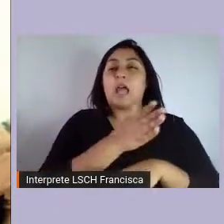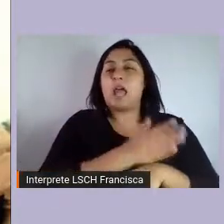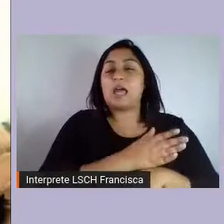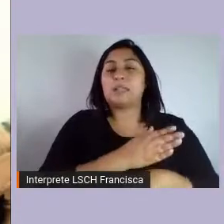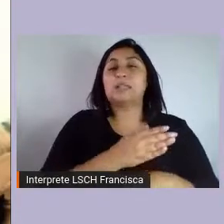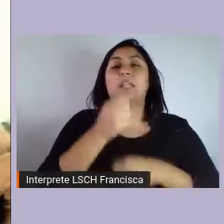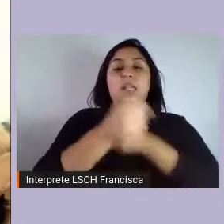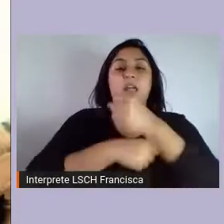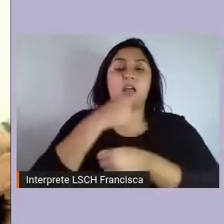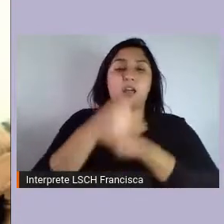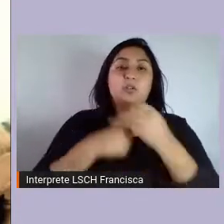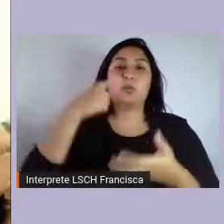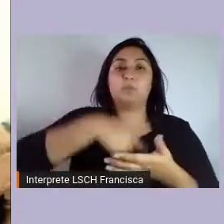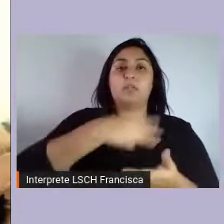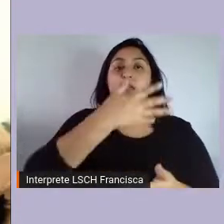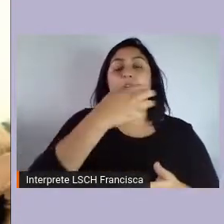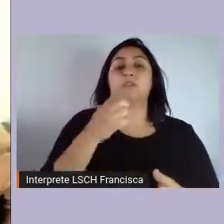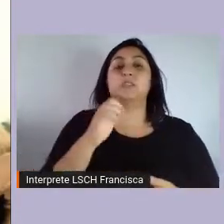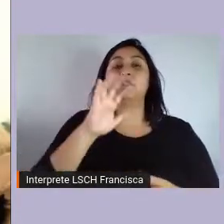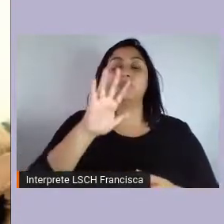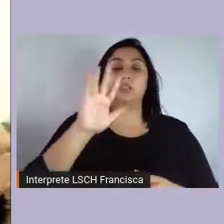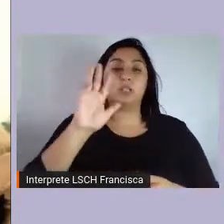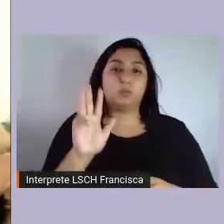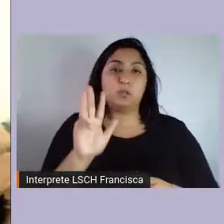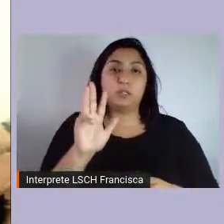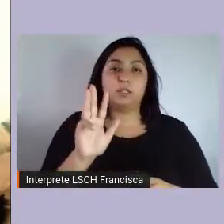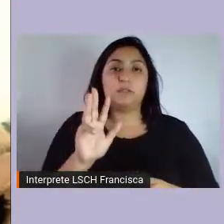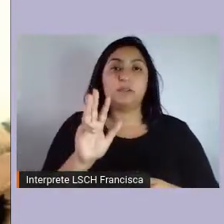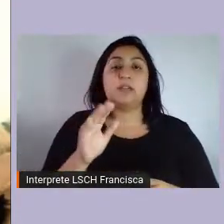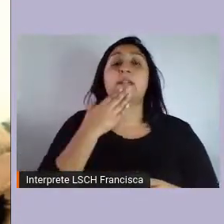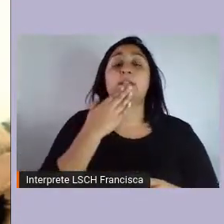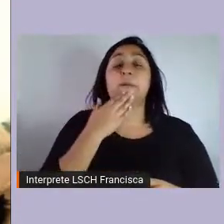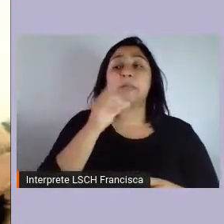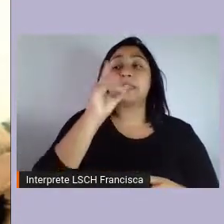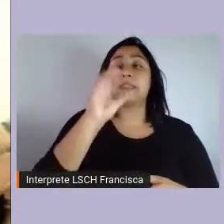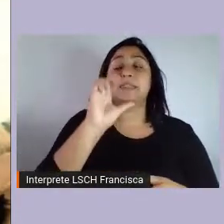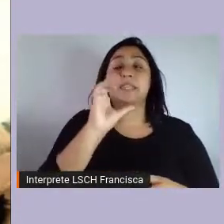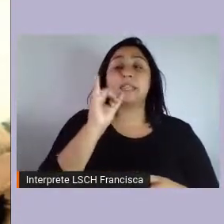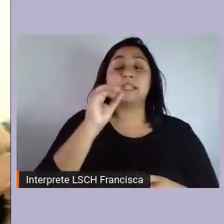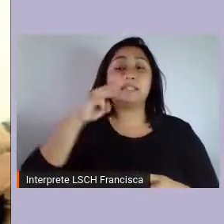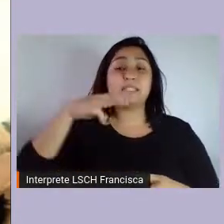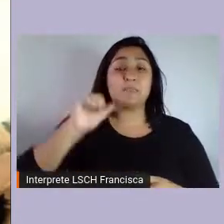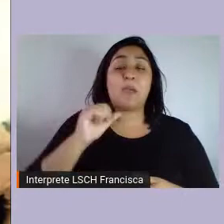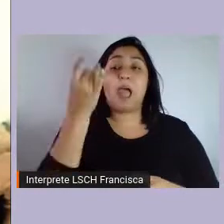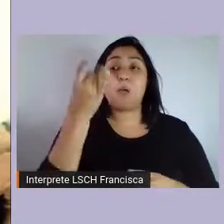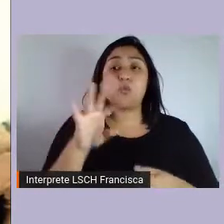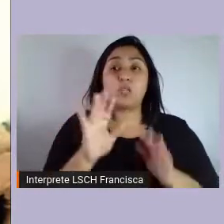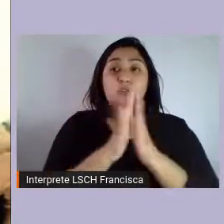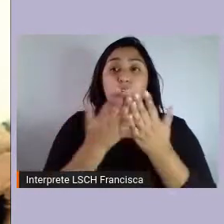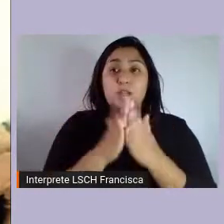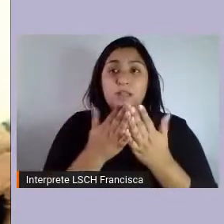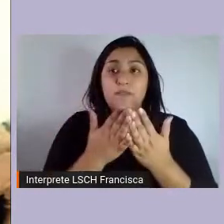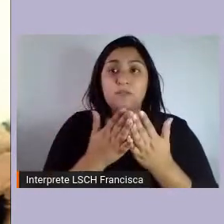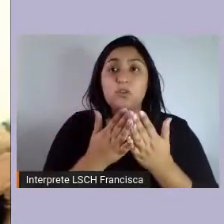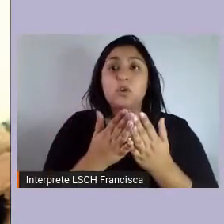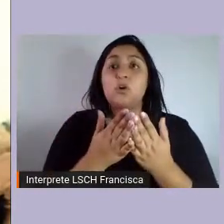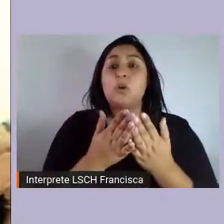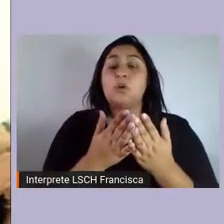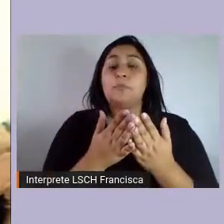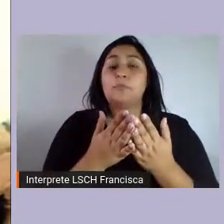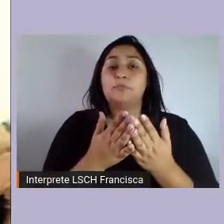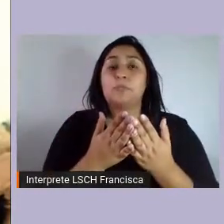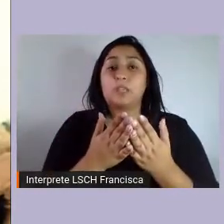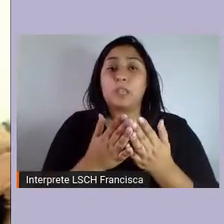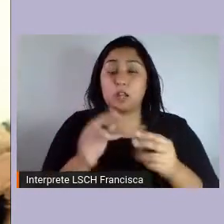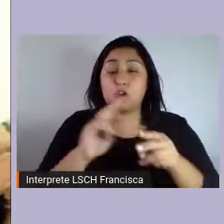unas décimas autobiográficas, que es el único libro que ella concibe como tal en vida. Hay dos